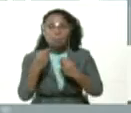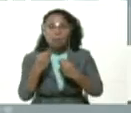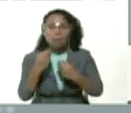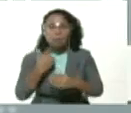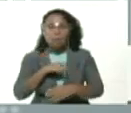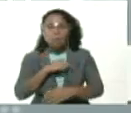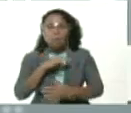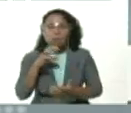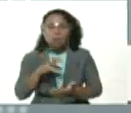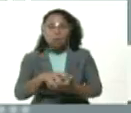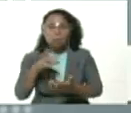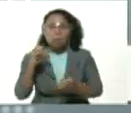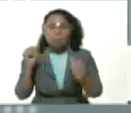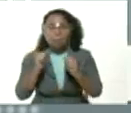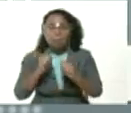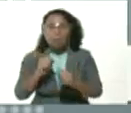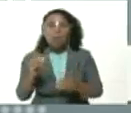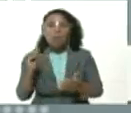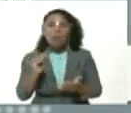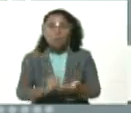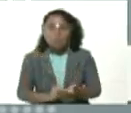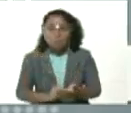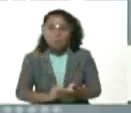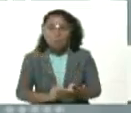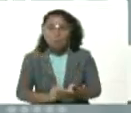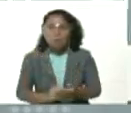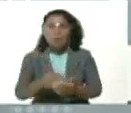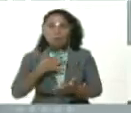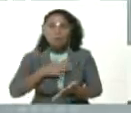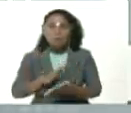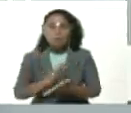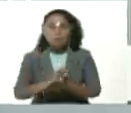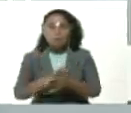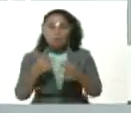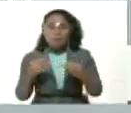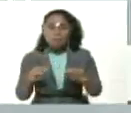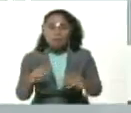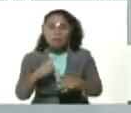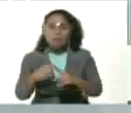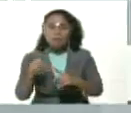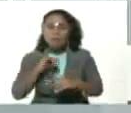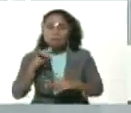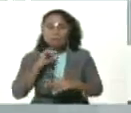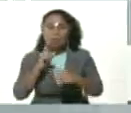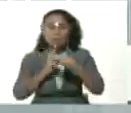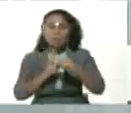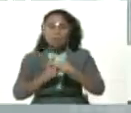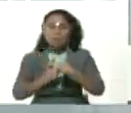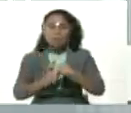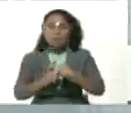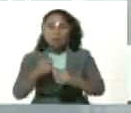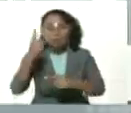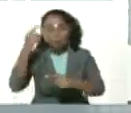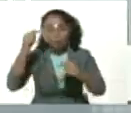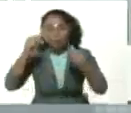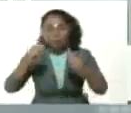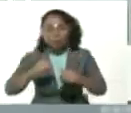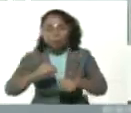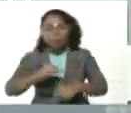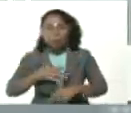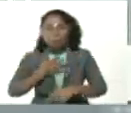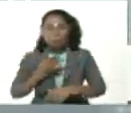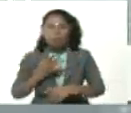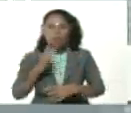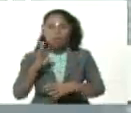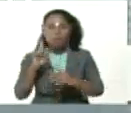nuestro estado Mérida vuelva a la calma y a la normalidad. Entre las noticias positivas, el día de hoy hemos tenido